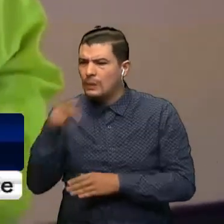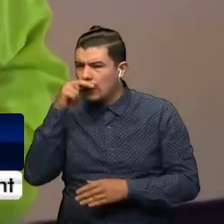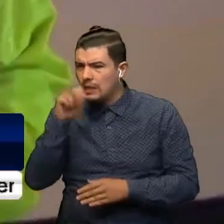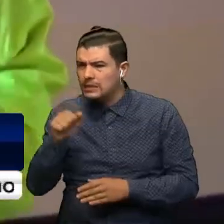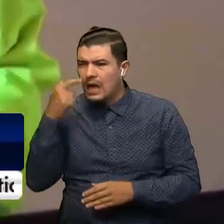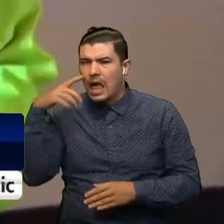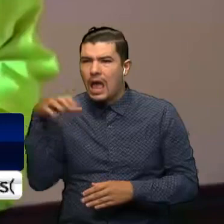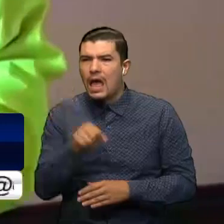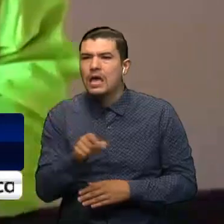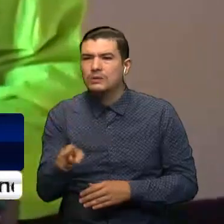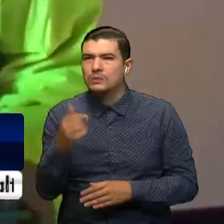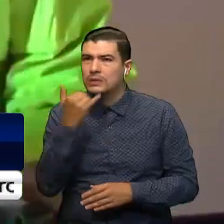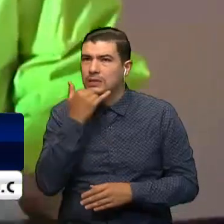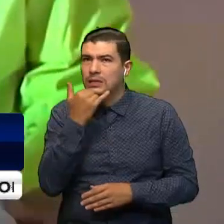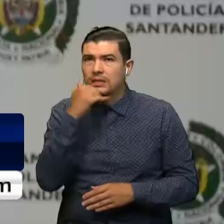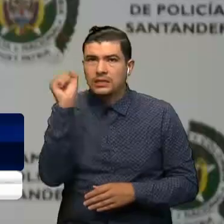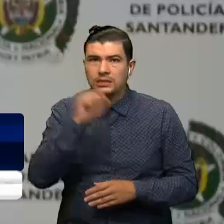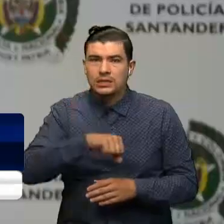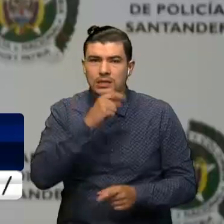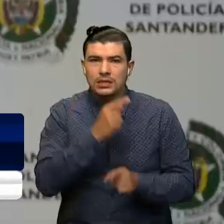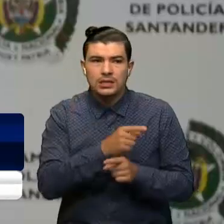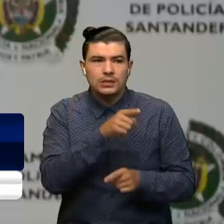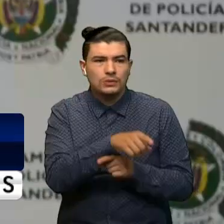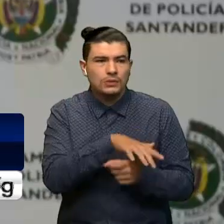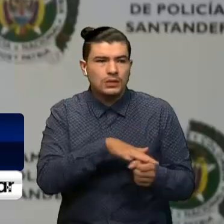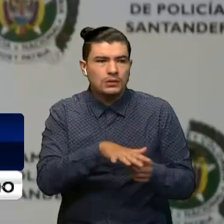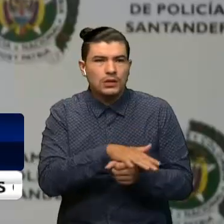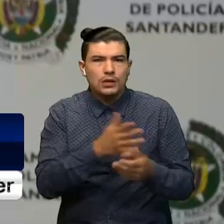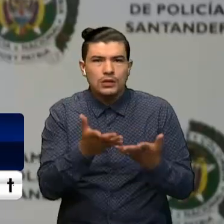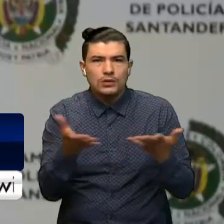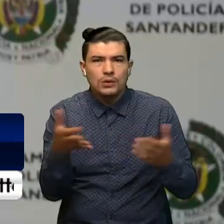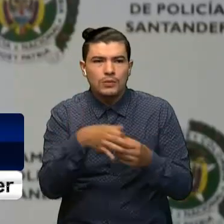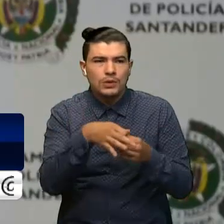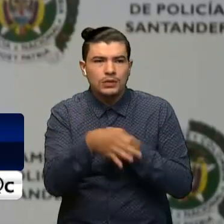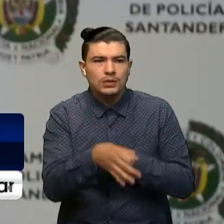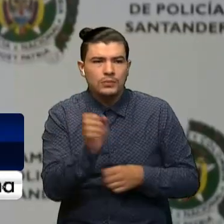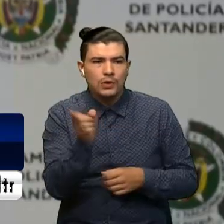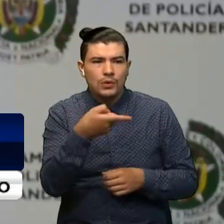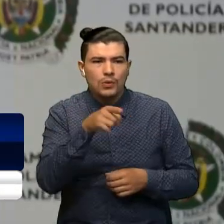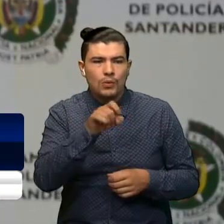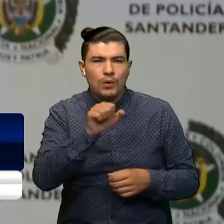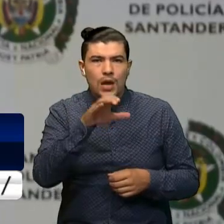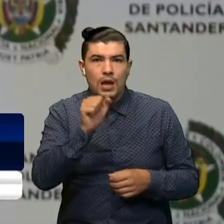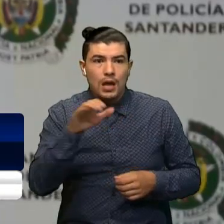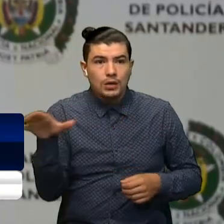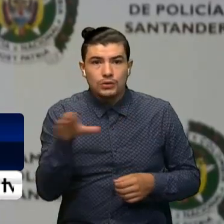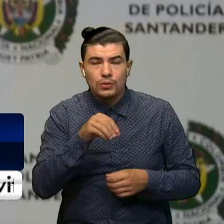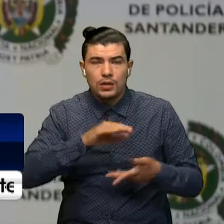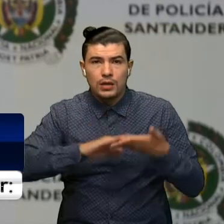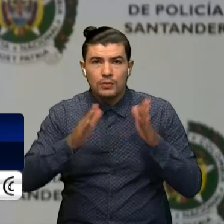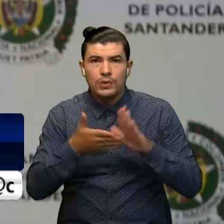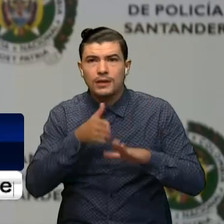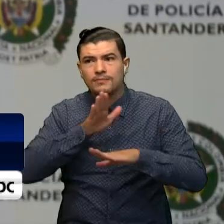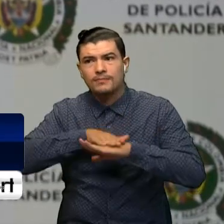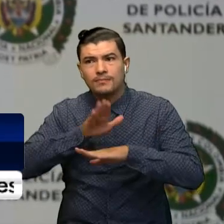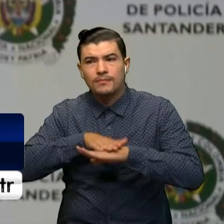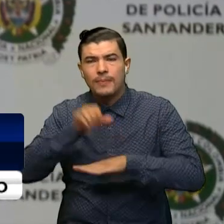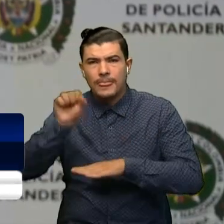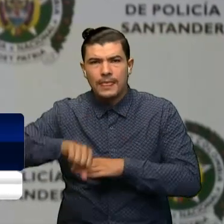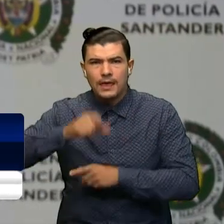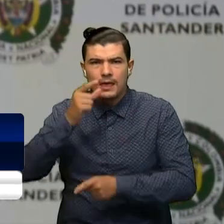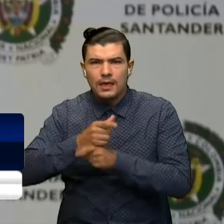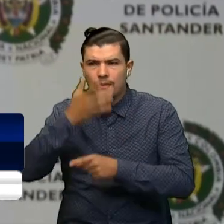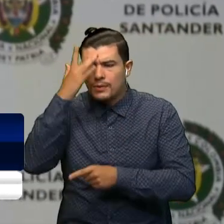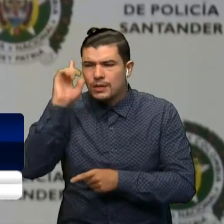lo que sucedía los hechos sucedieron en el municipio de waka la misma comunidad informa a las autoridades debido a los